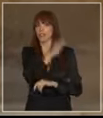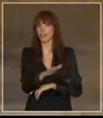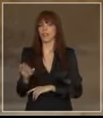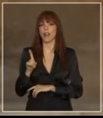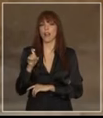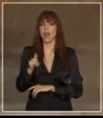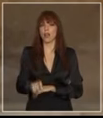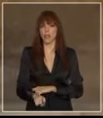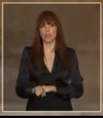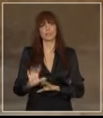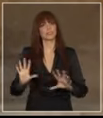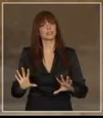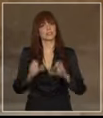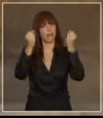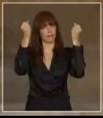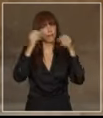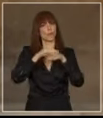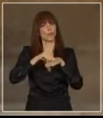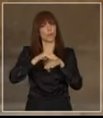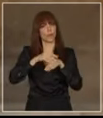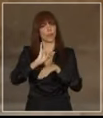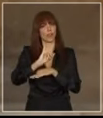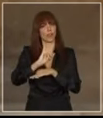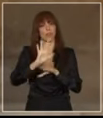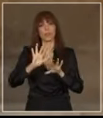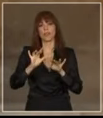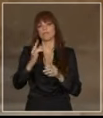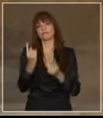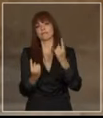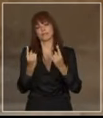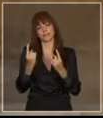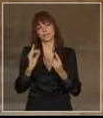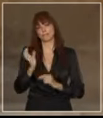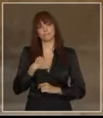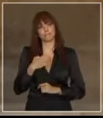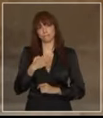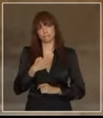cáncer se curan, esto no siempre es posible.